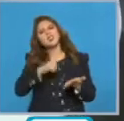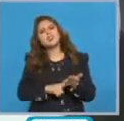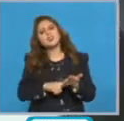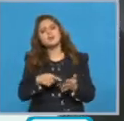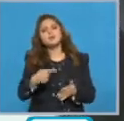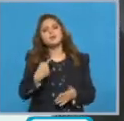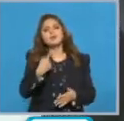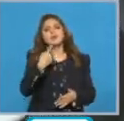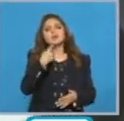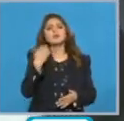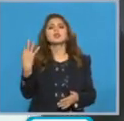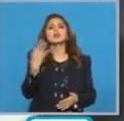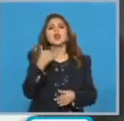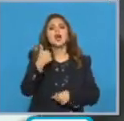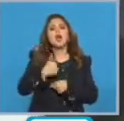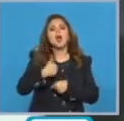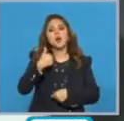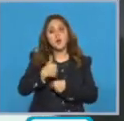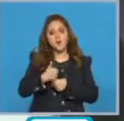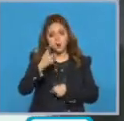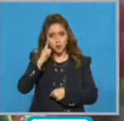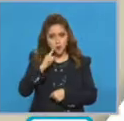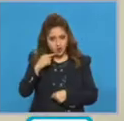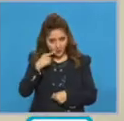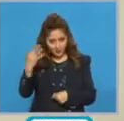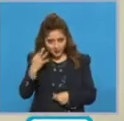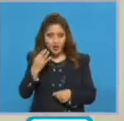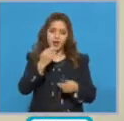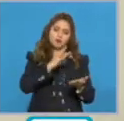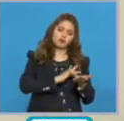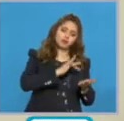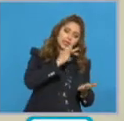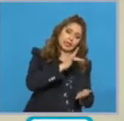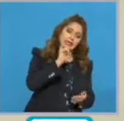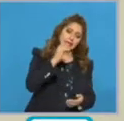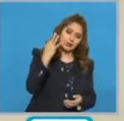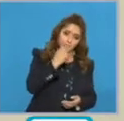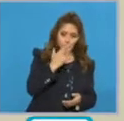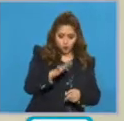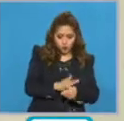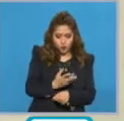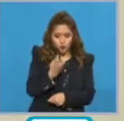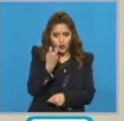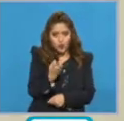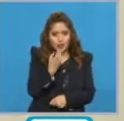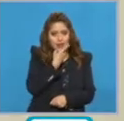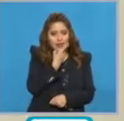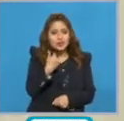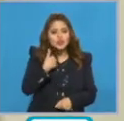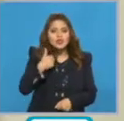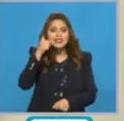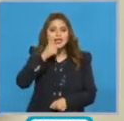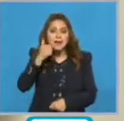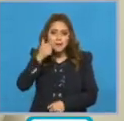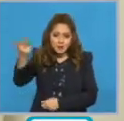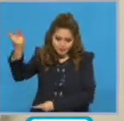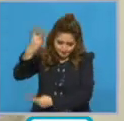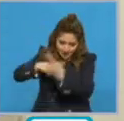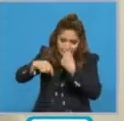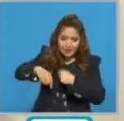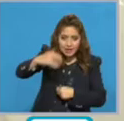abuela. Ay, gracias que les gusta. Por eso le estoy diciendo que yo lo traía aquí, tío Alberto, porque